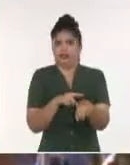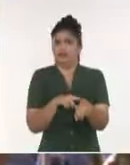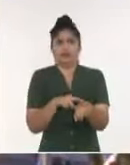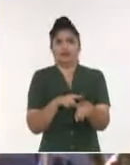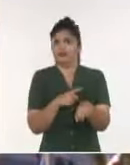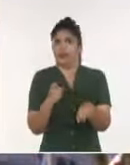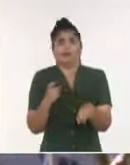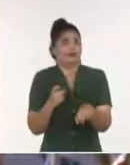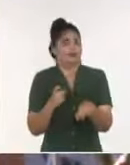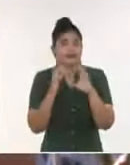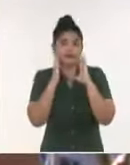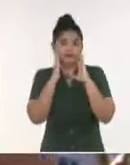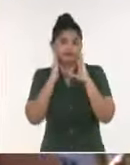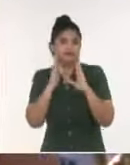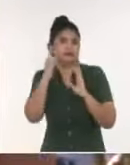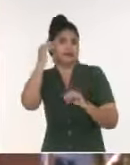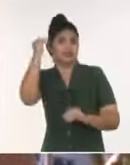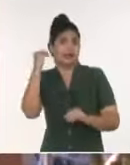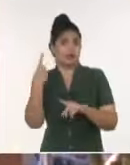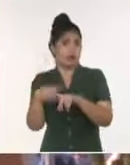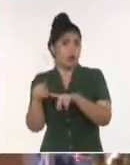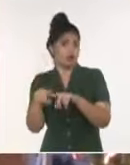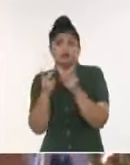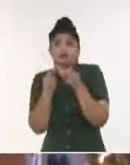tenía contrincantes